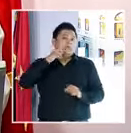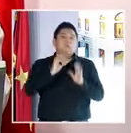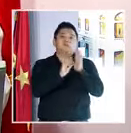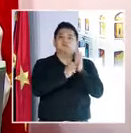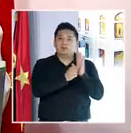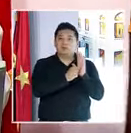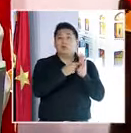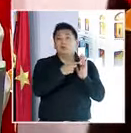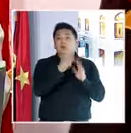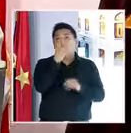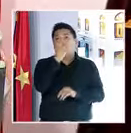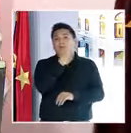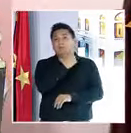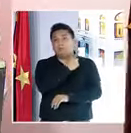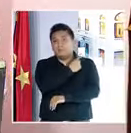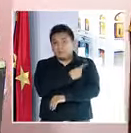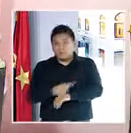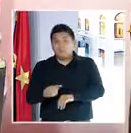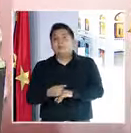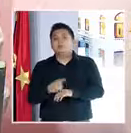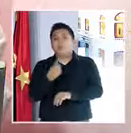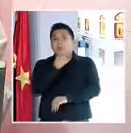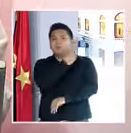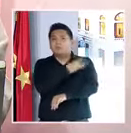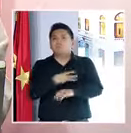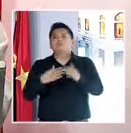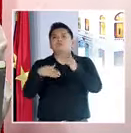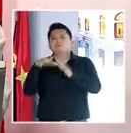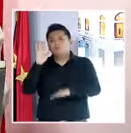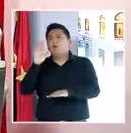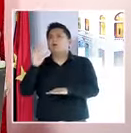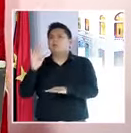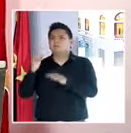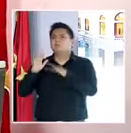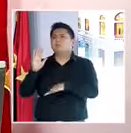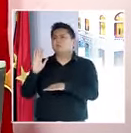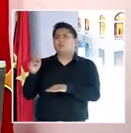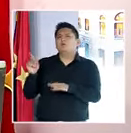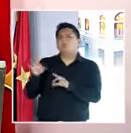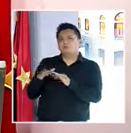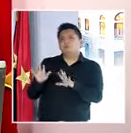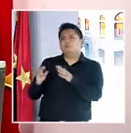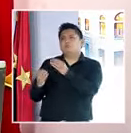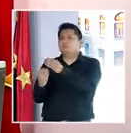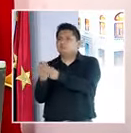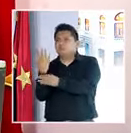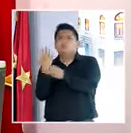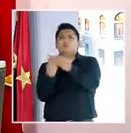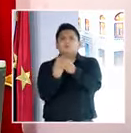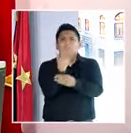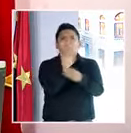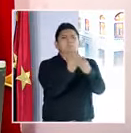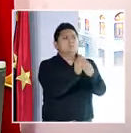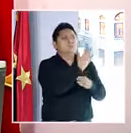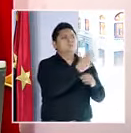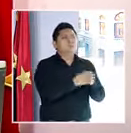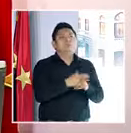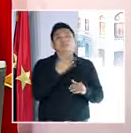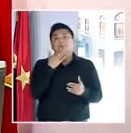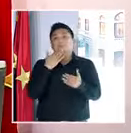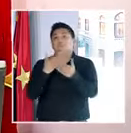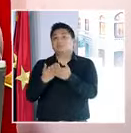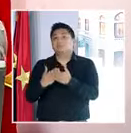porque ese 1 millón de árboles ya ha sido superado de manera importante con el aporte de